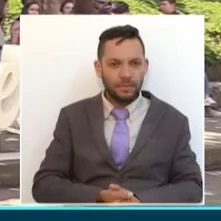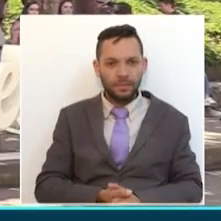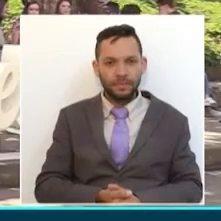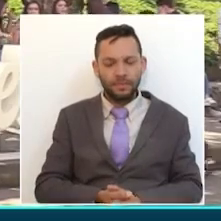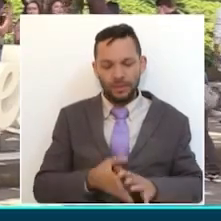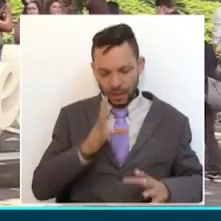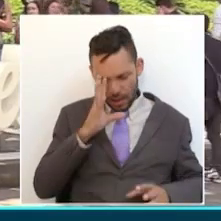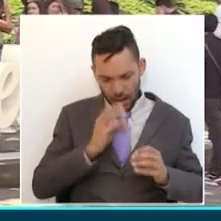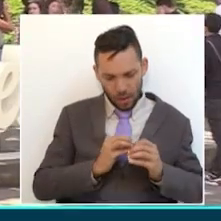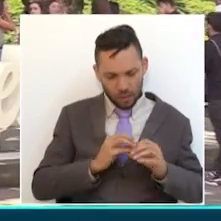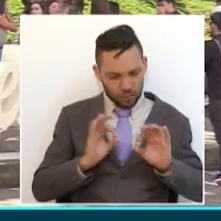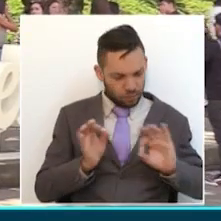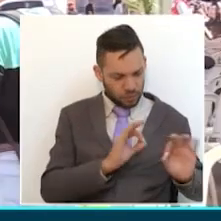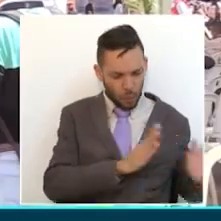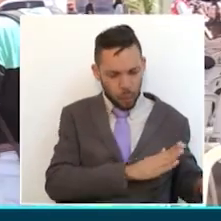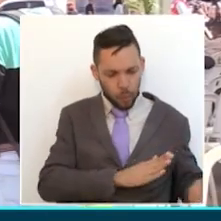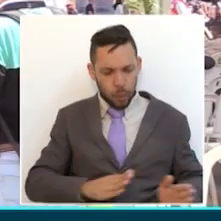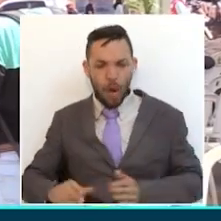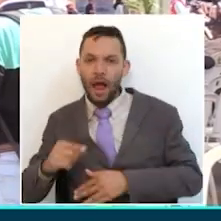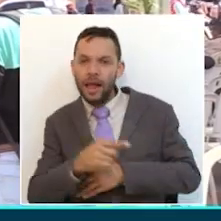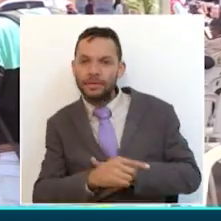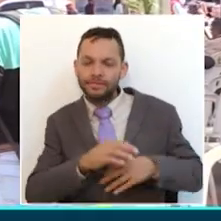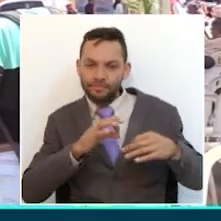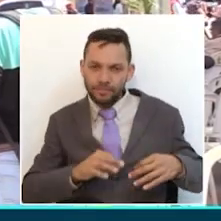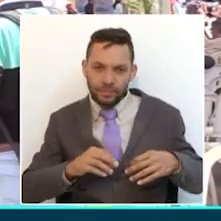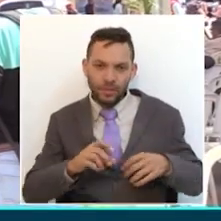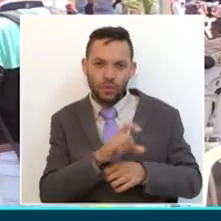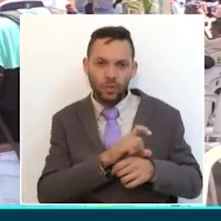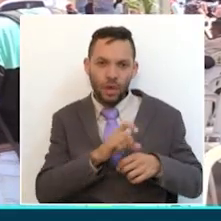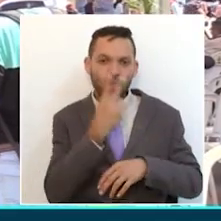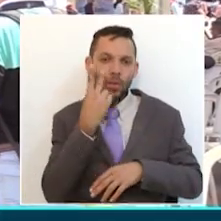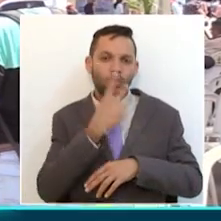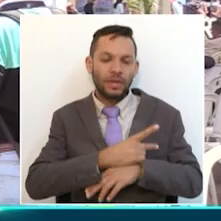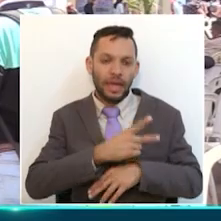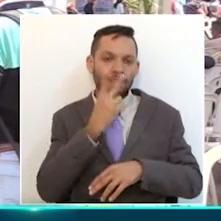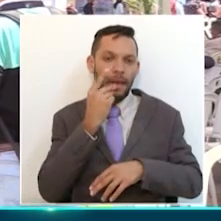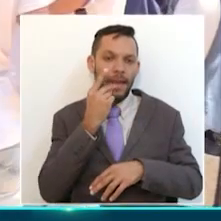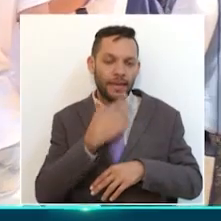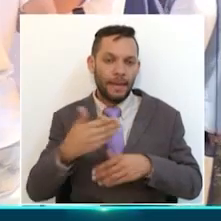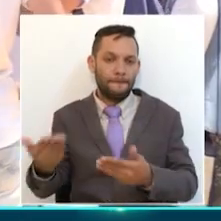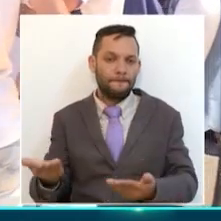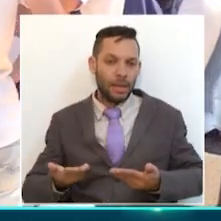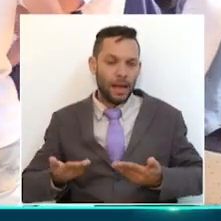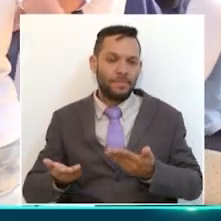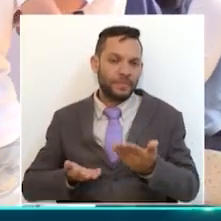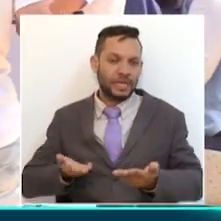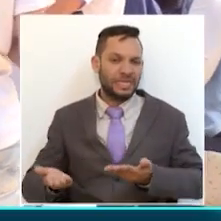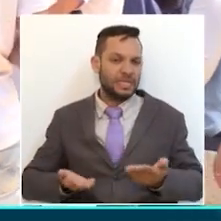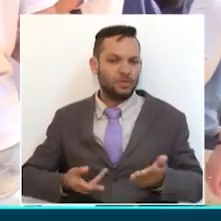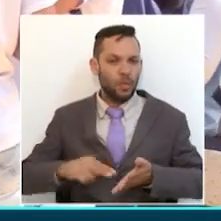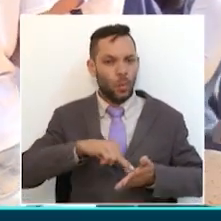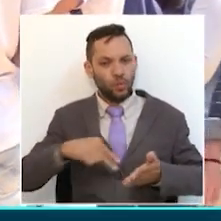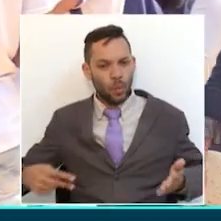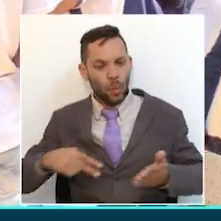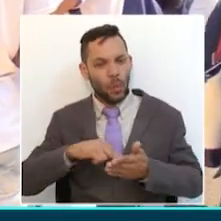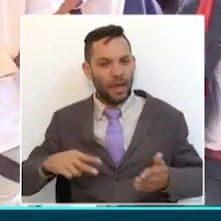De acuerdo con los organizadores de este certamen, que acogió la ciudad durante 2 días, se logró romper las expectativas en cuanto a visitas e